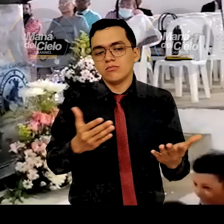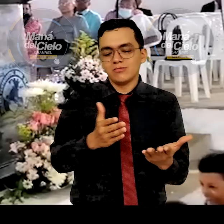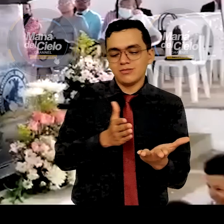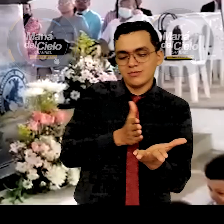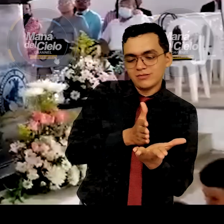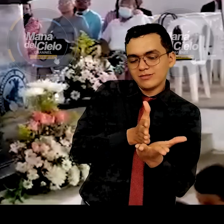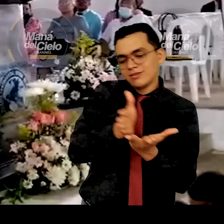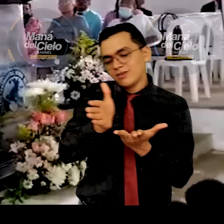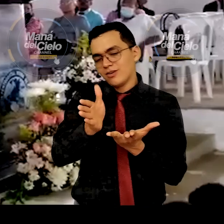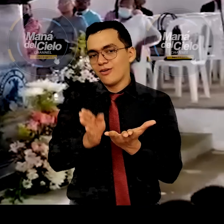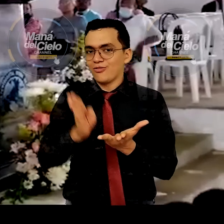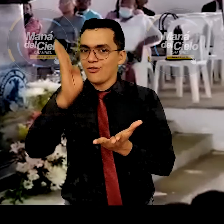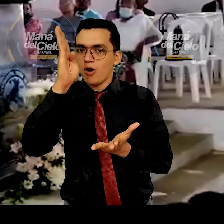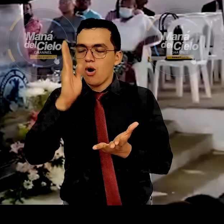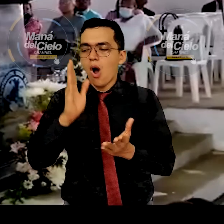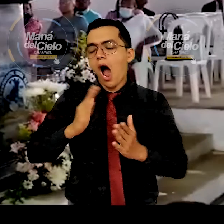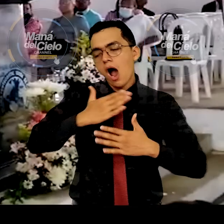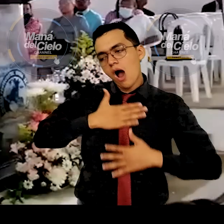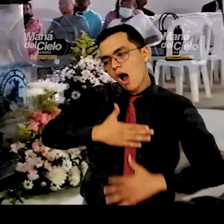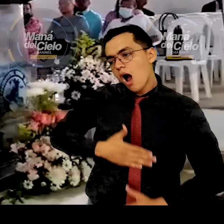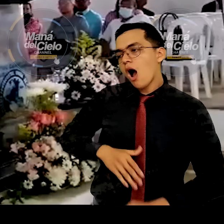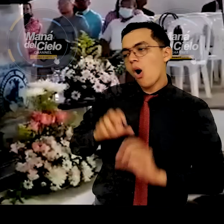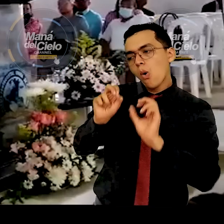Entonces tiene dos maneras, yo no puedo hacer otra cosa.